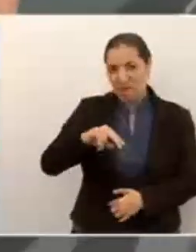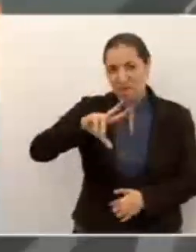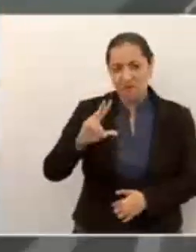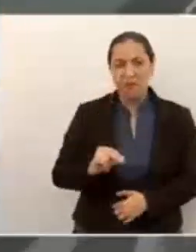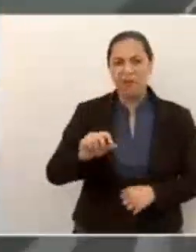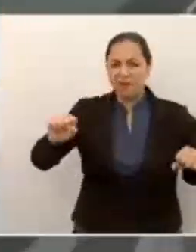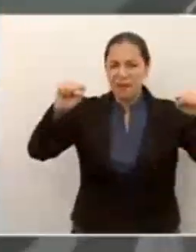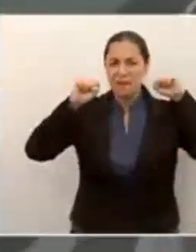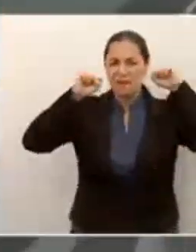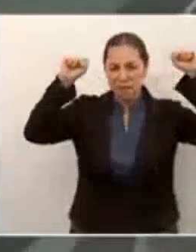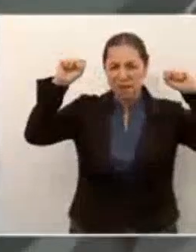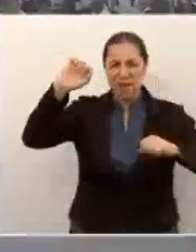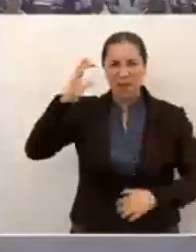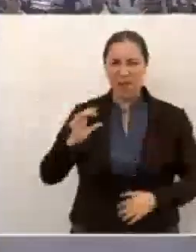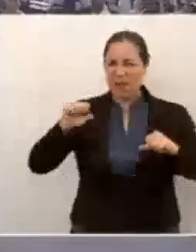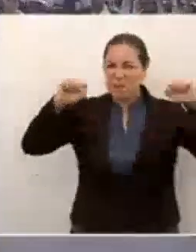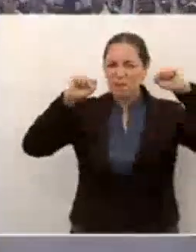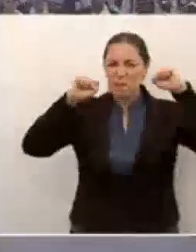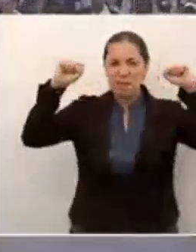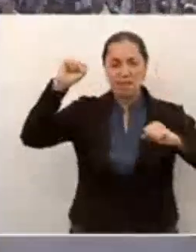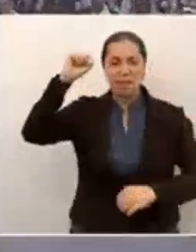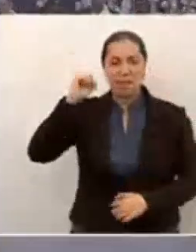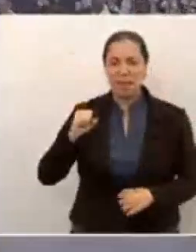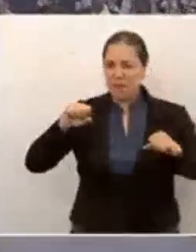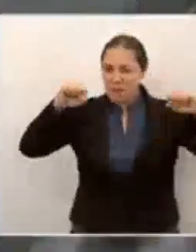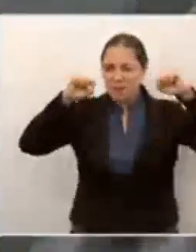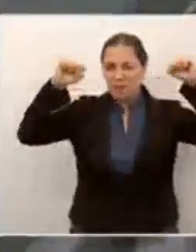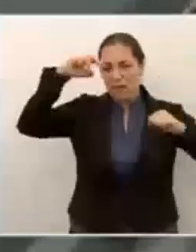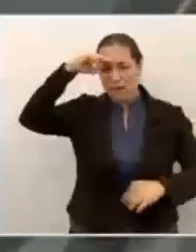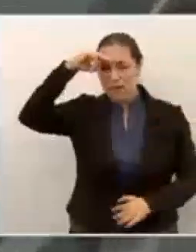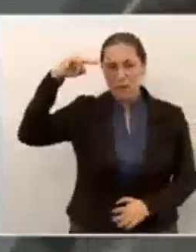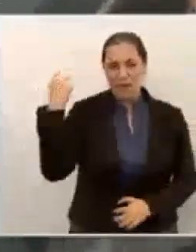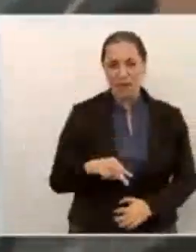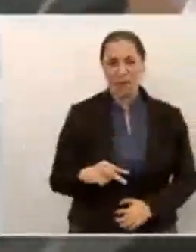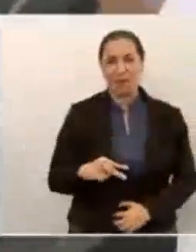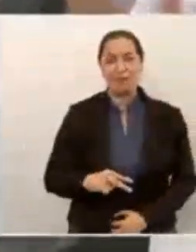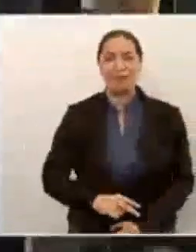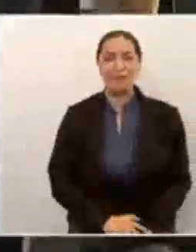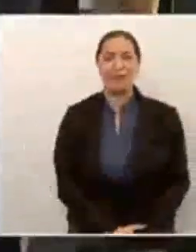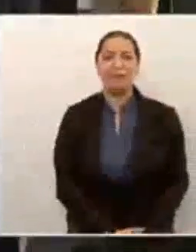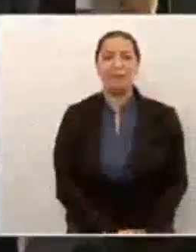viva Sinaloa! ¡Que viva México!